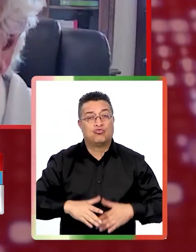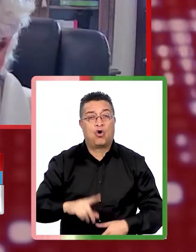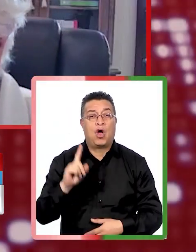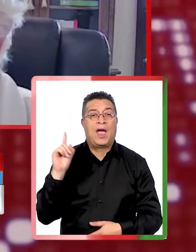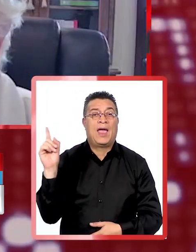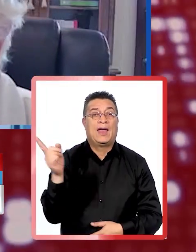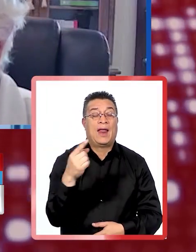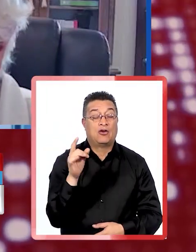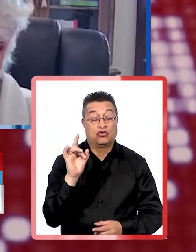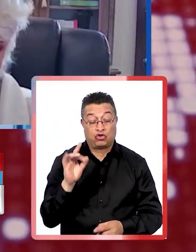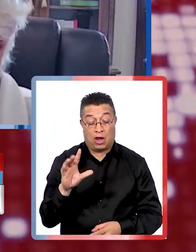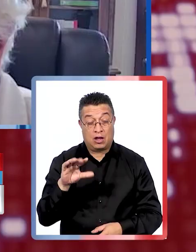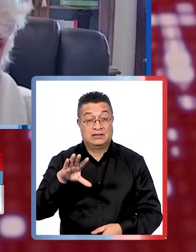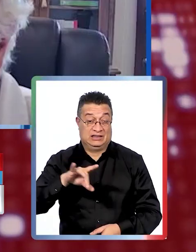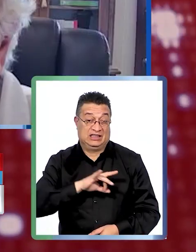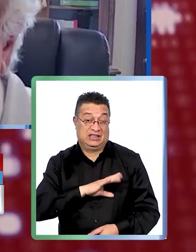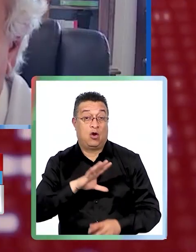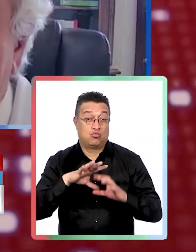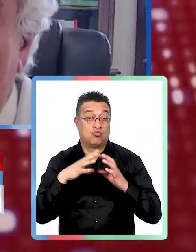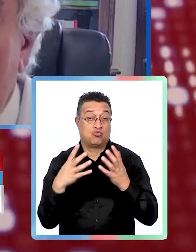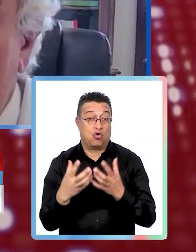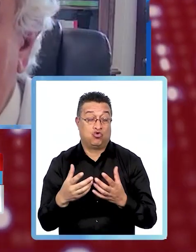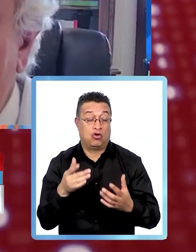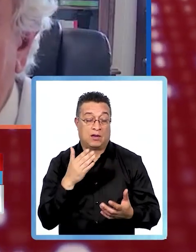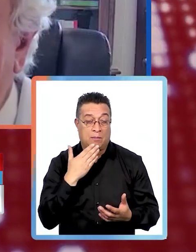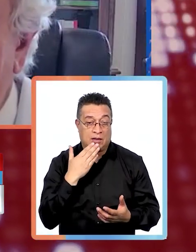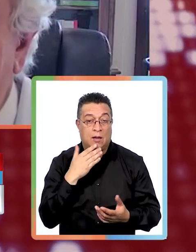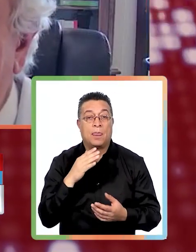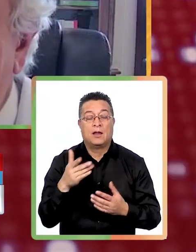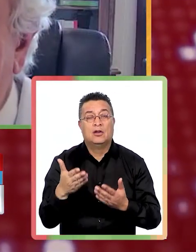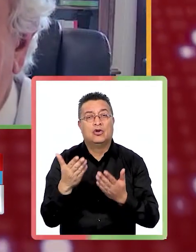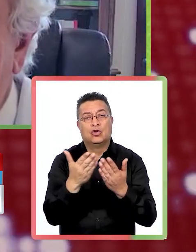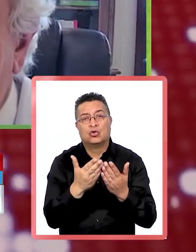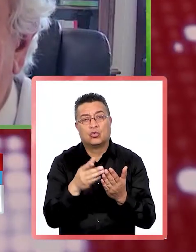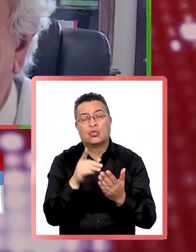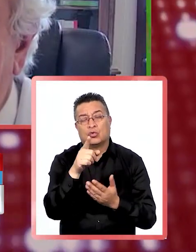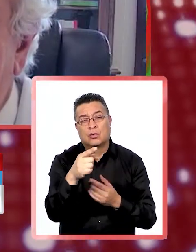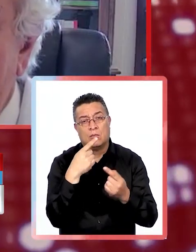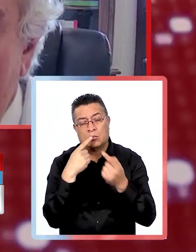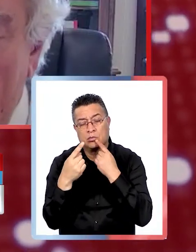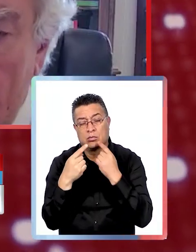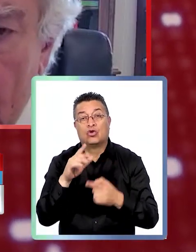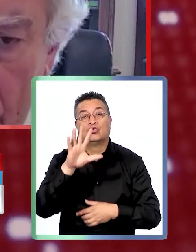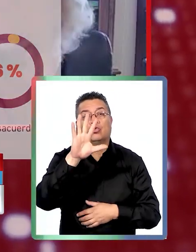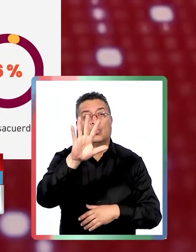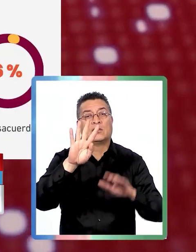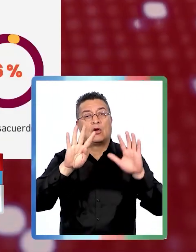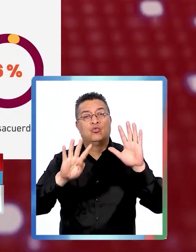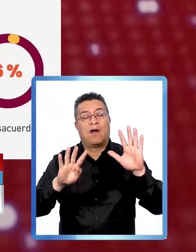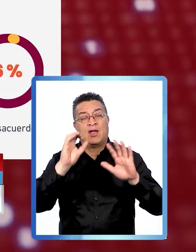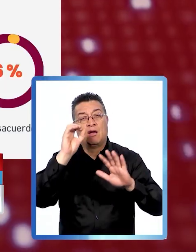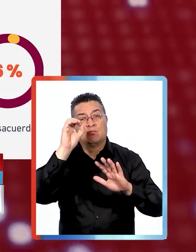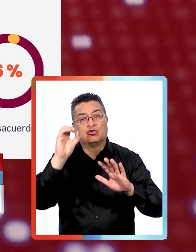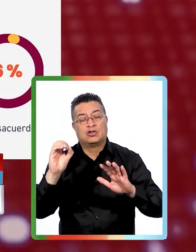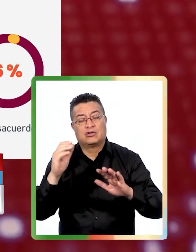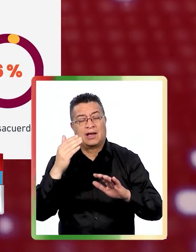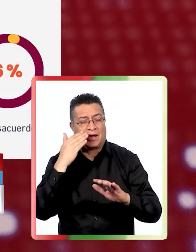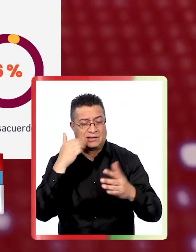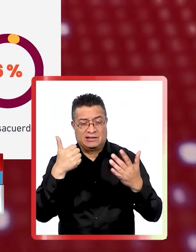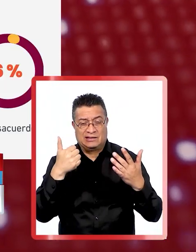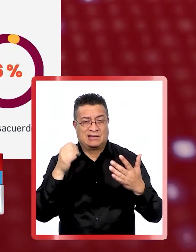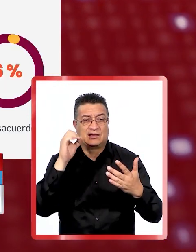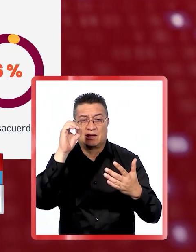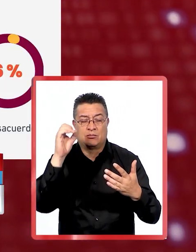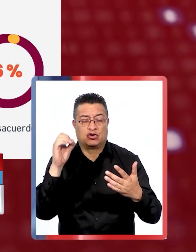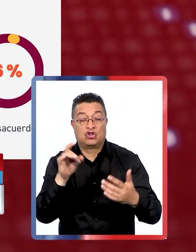general, no solamente en el país, en el mundo, porque según este estudio que ustedes realizaron, el 59%, casi el